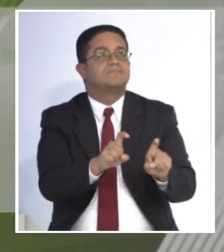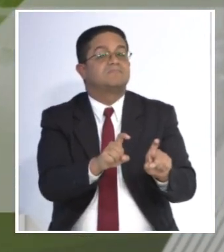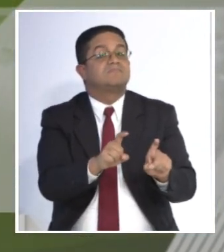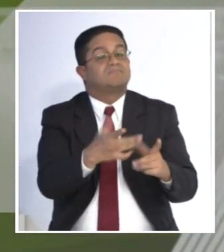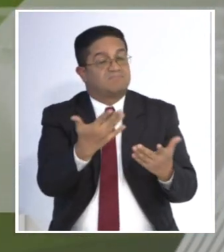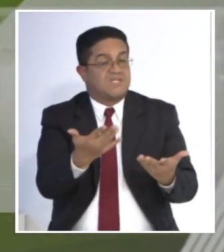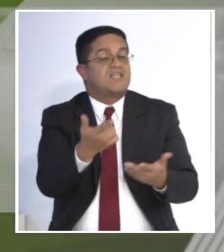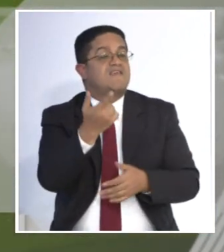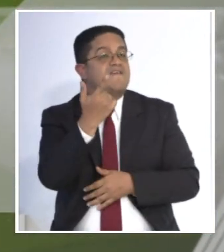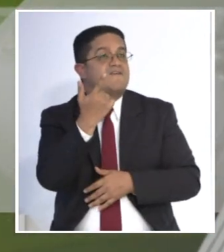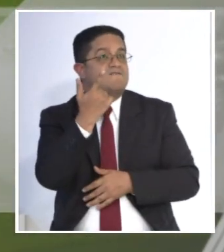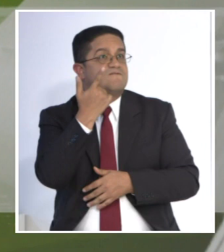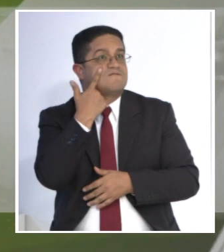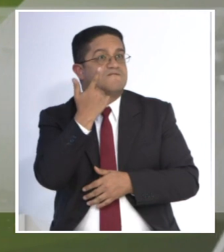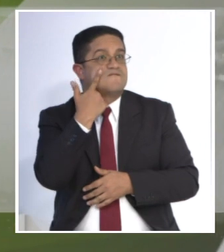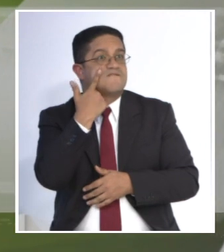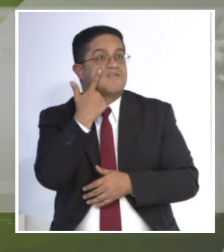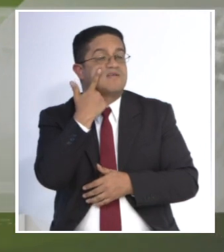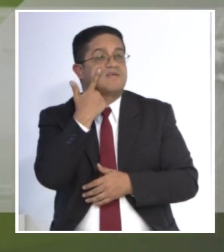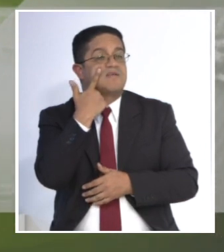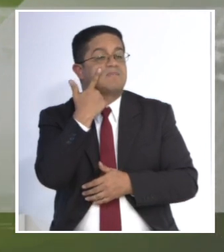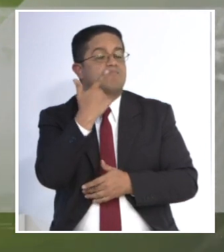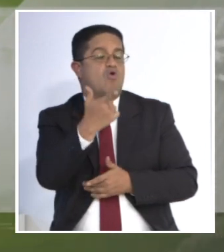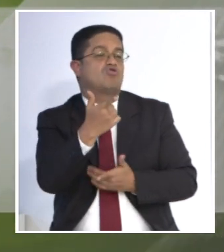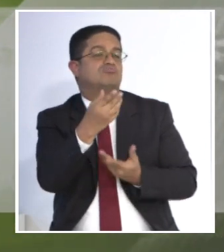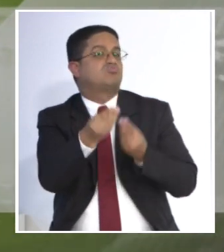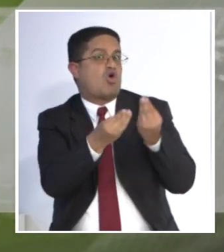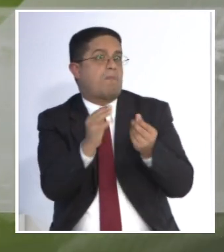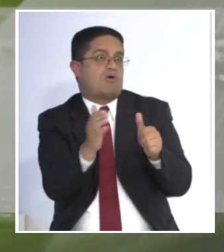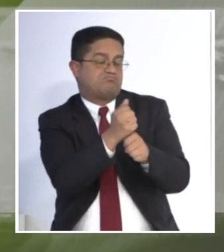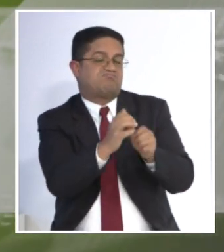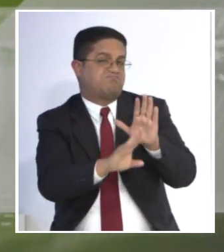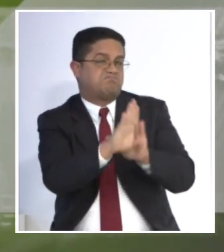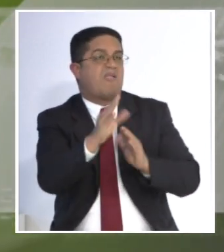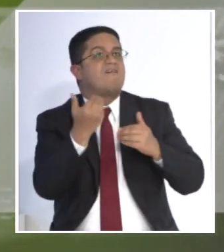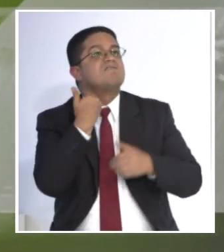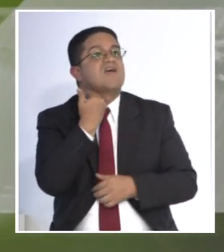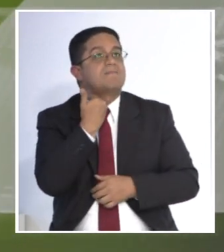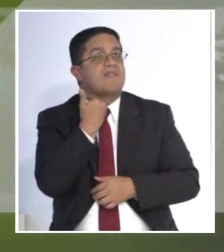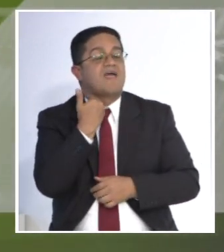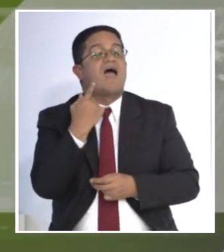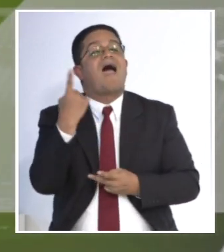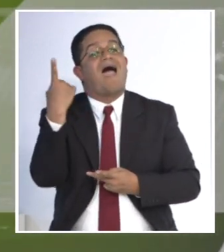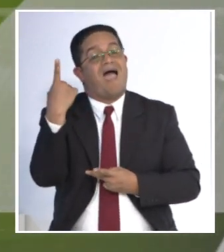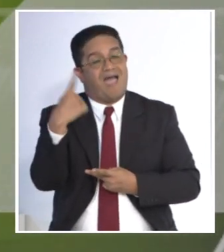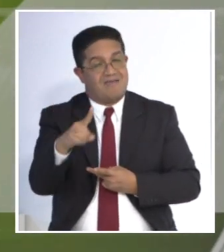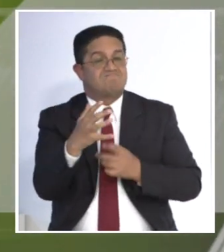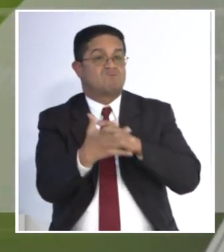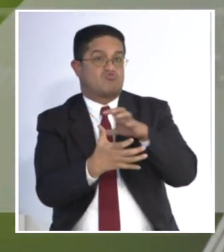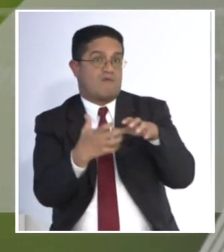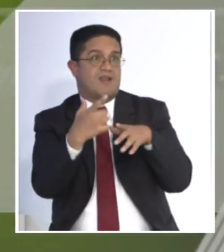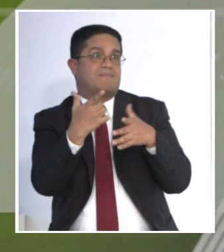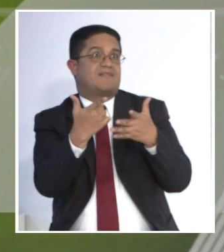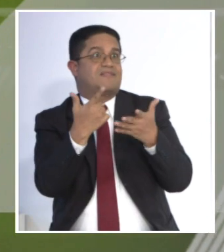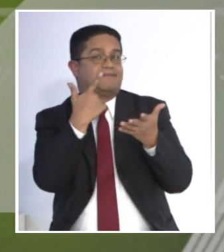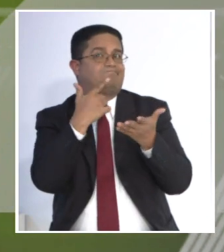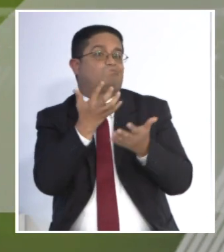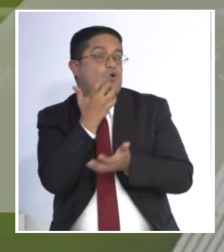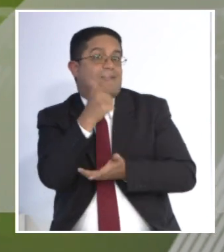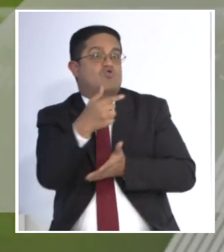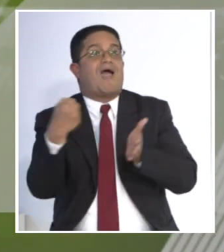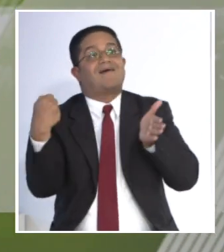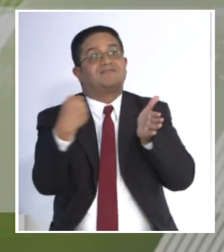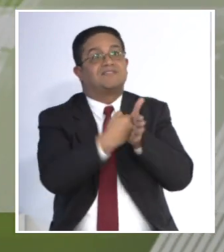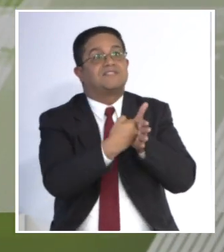degeneración ósea y por ende la patología como tal. Y hay patologías traumáticas que de manera directa y de manera